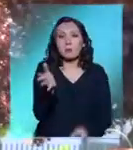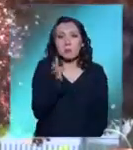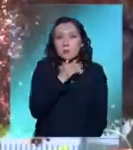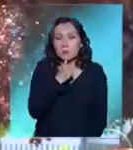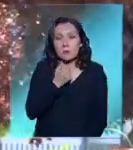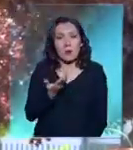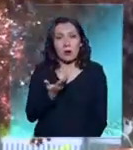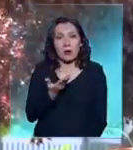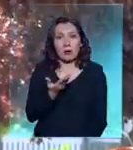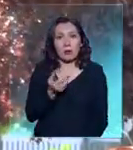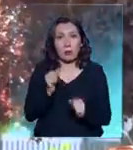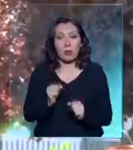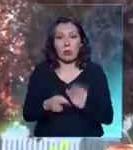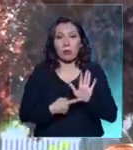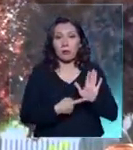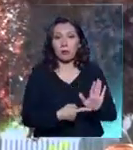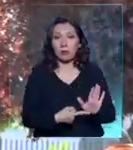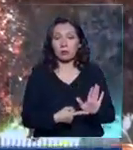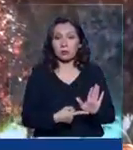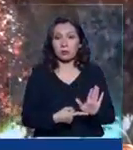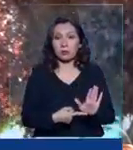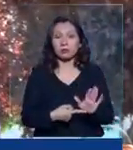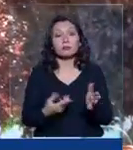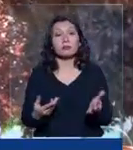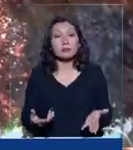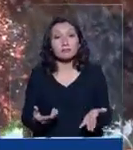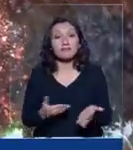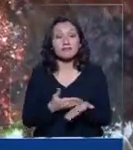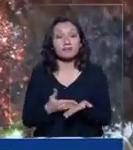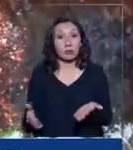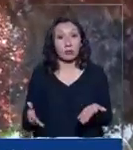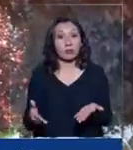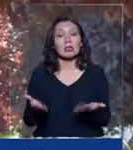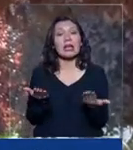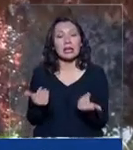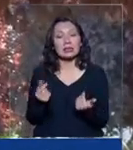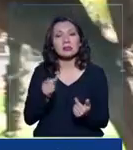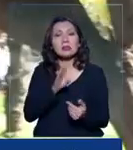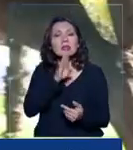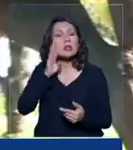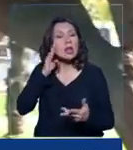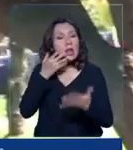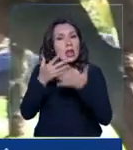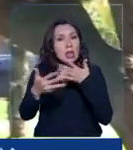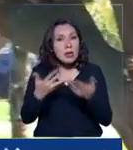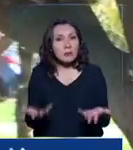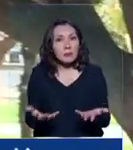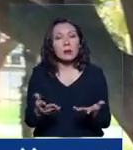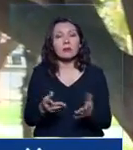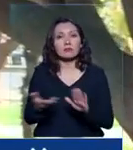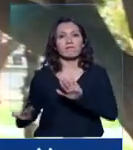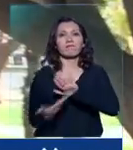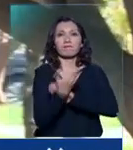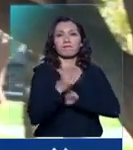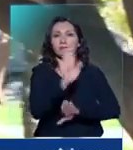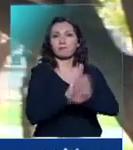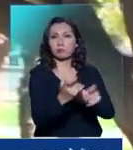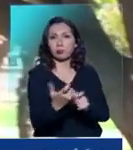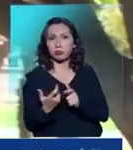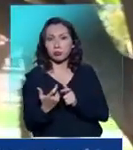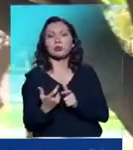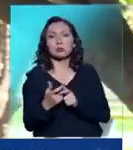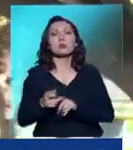ellos se la pudieron presentar. Entonces, necesito transparencia. Marlene presentó un recurso de protección que fue